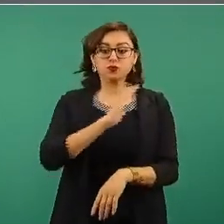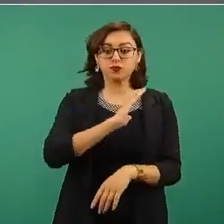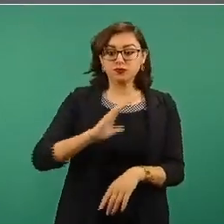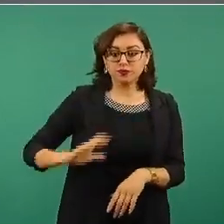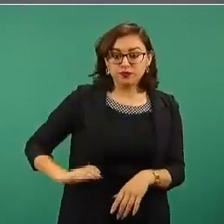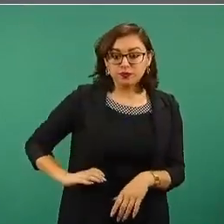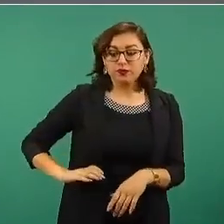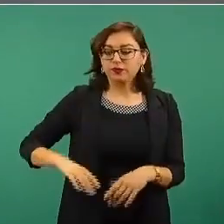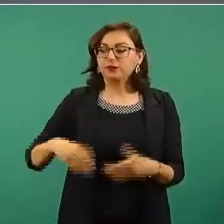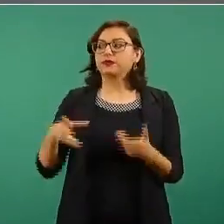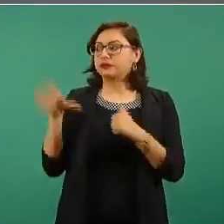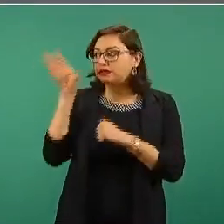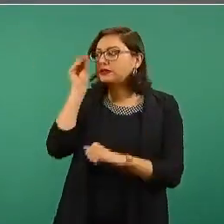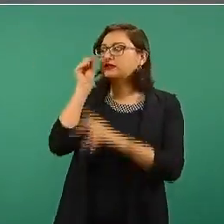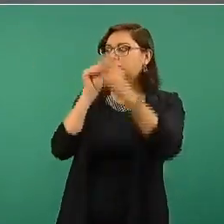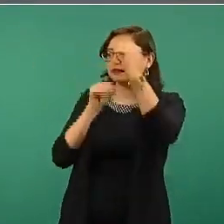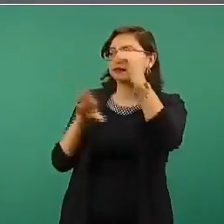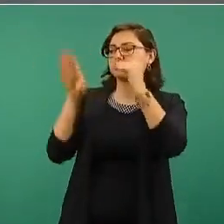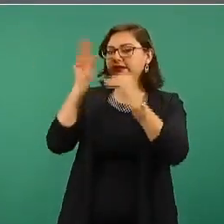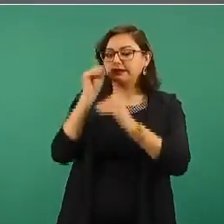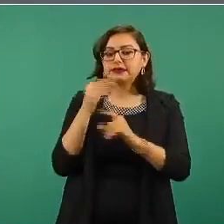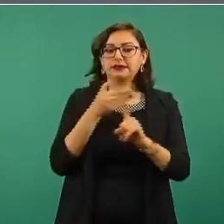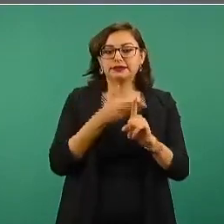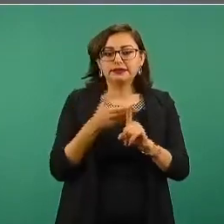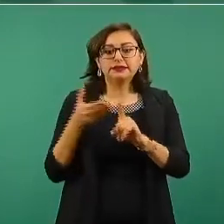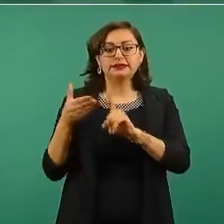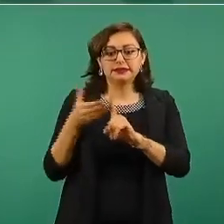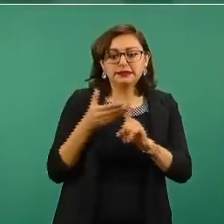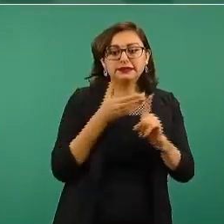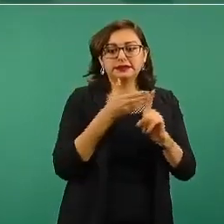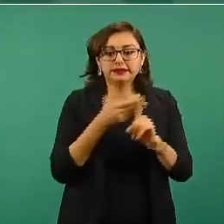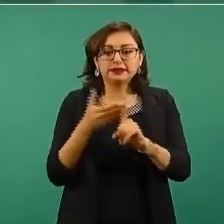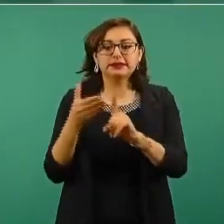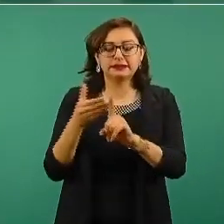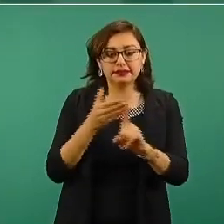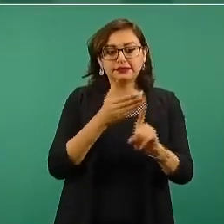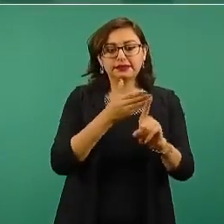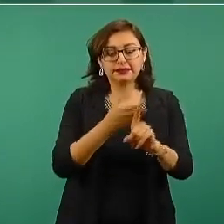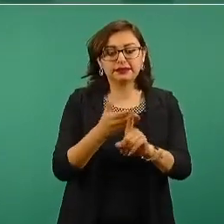y eso estaba de moda. Y medirle, ¿no?